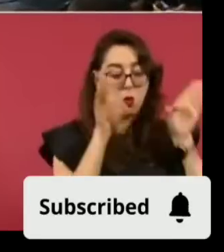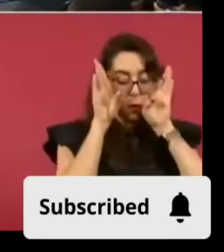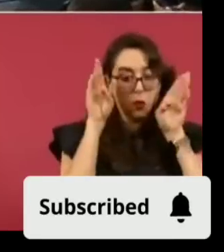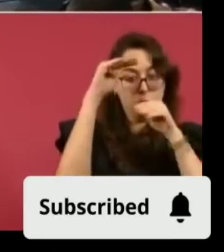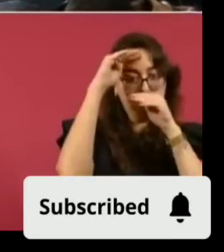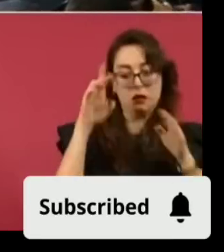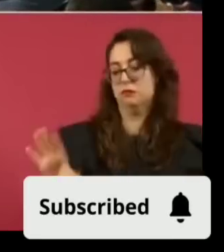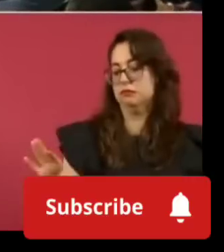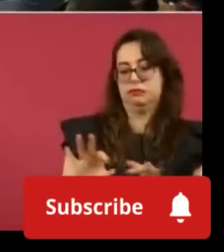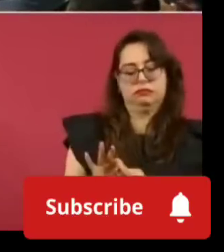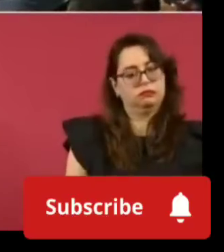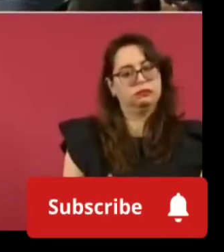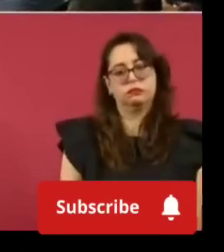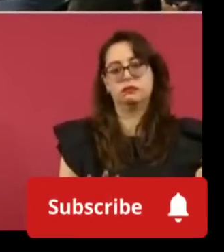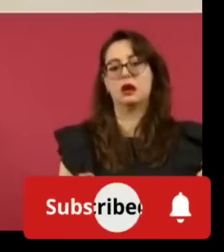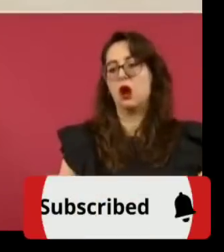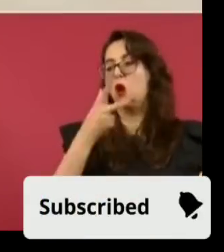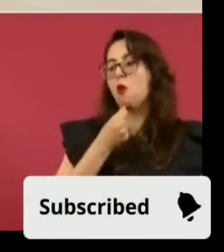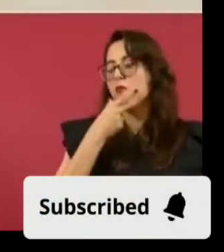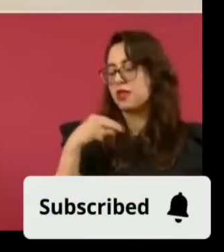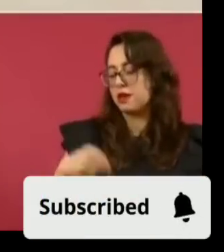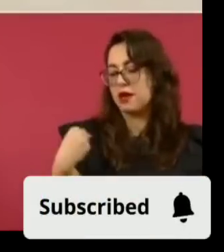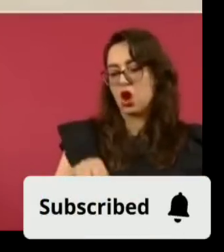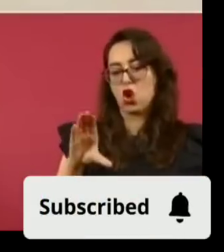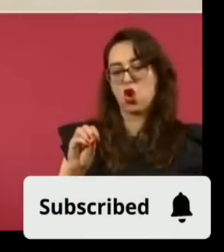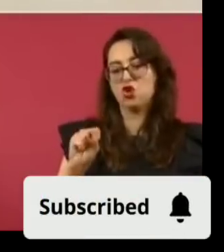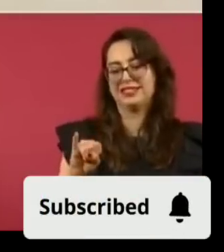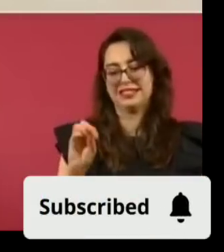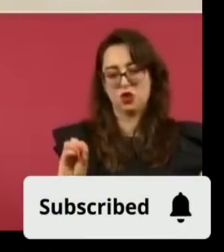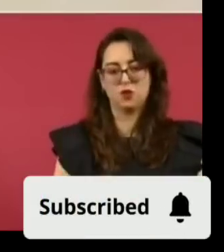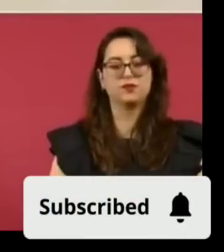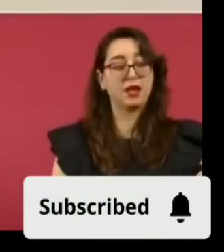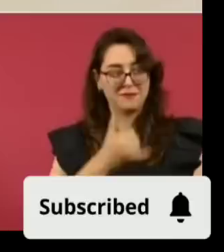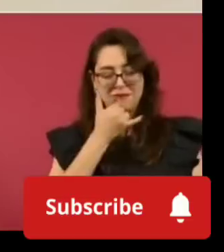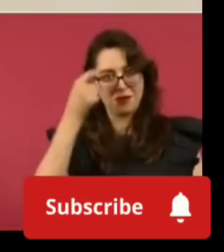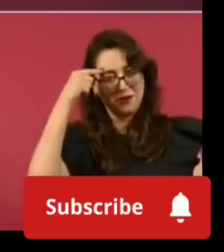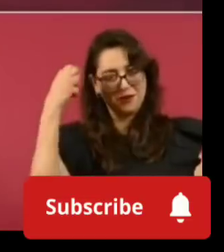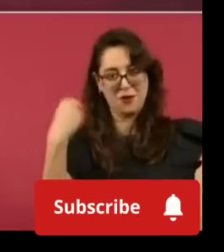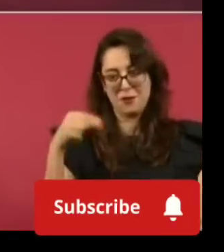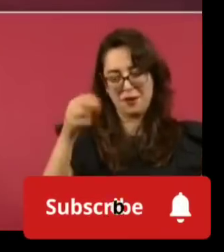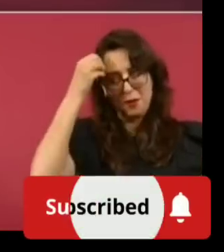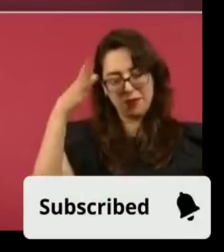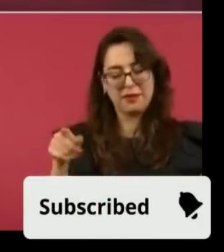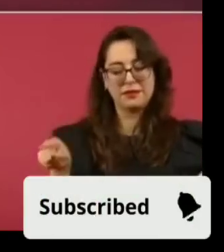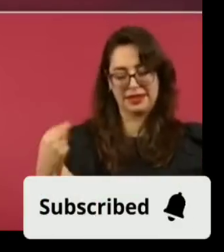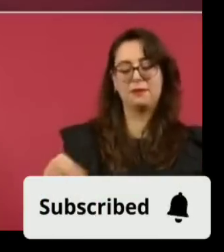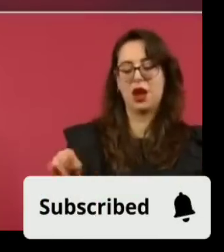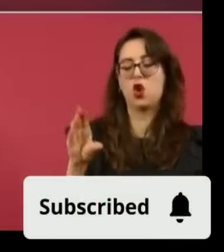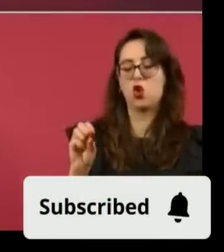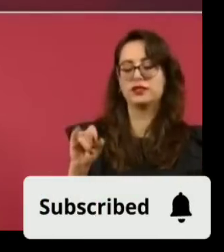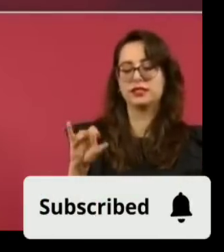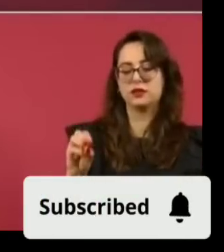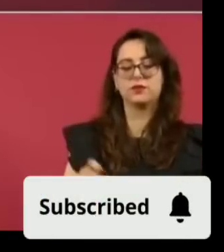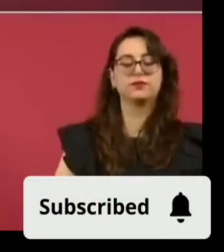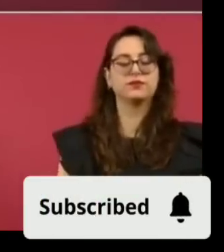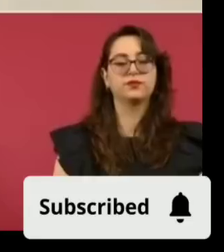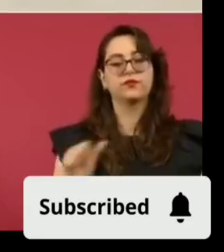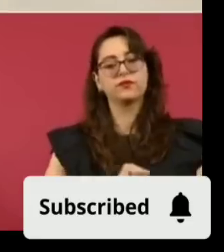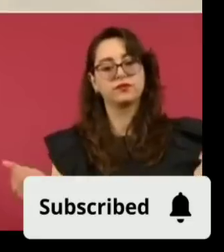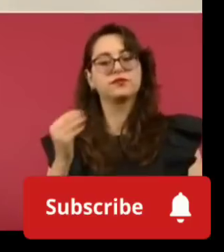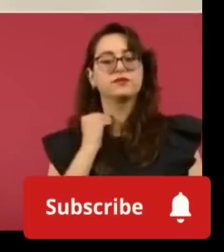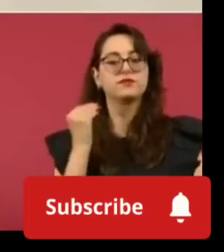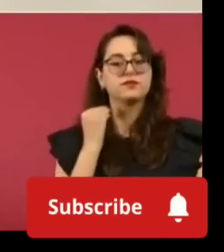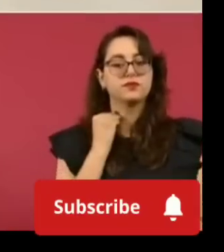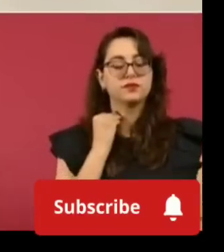Cosío, ya hasta se me olvidan los nombres, pero los tengo que repetir. Otro abogado,